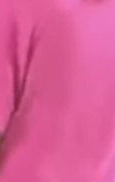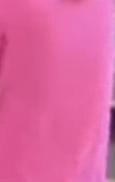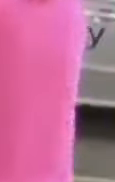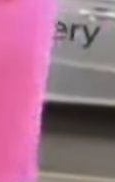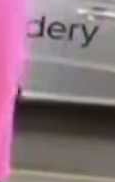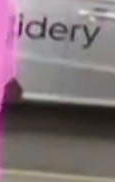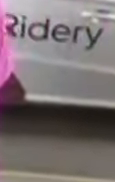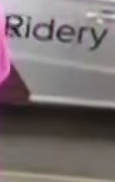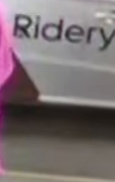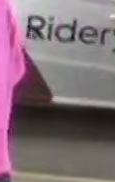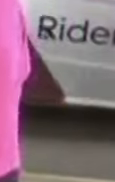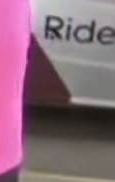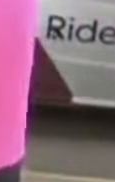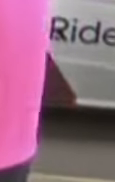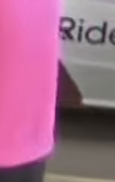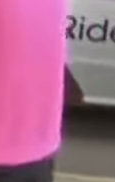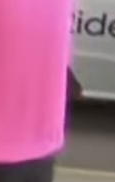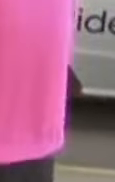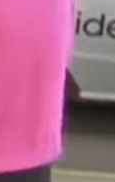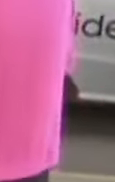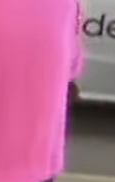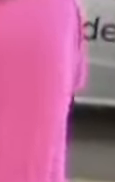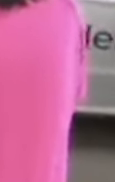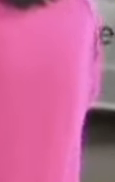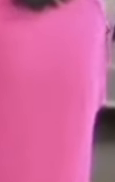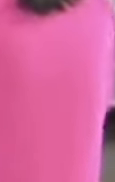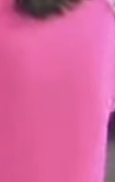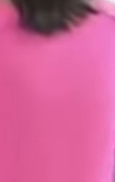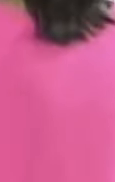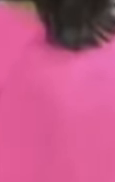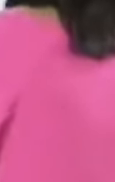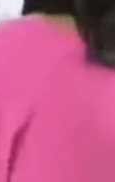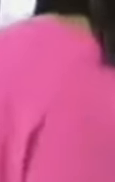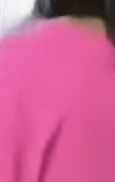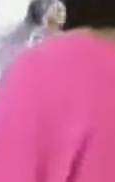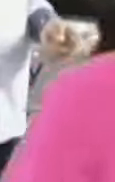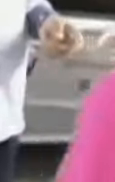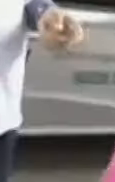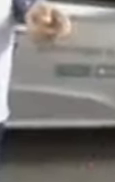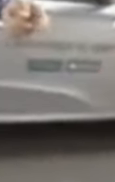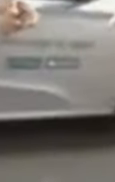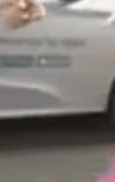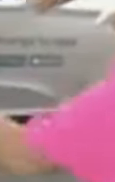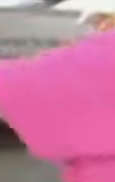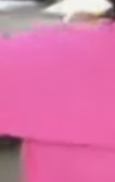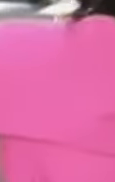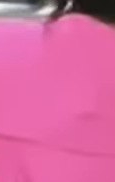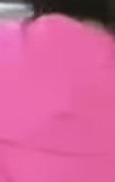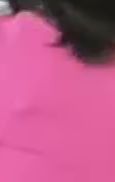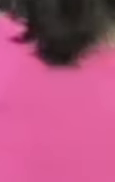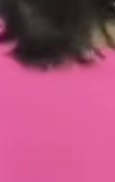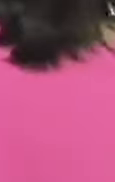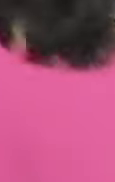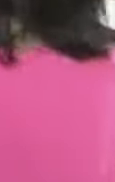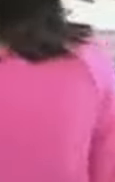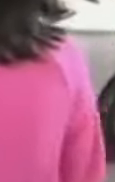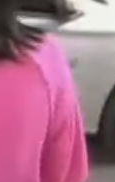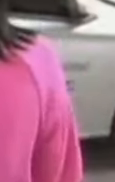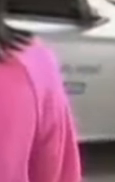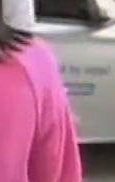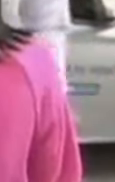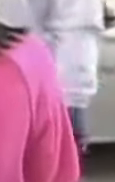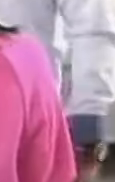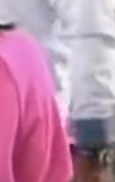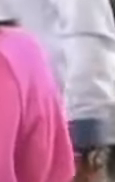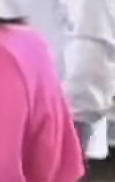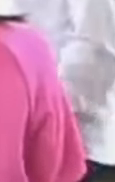doctora Delcy Rodríguez Gómez. En breves minutos también compartirá con alguno de los emprendedores